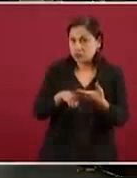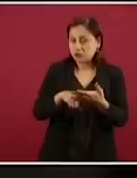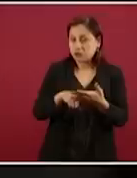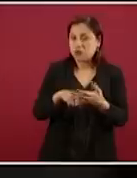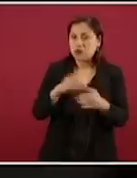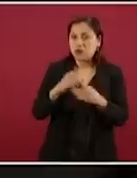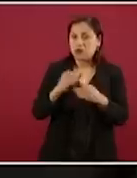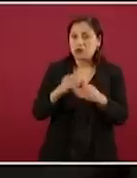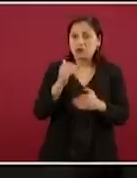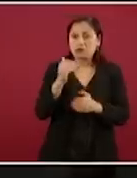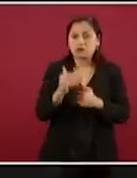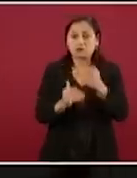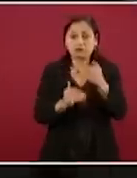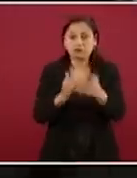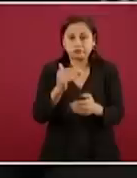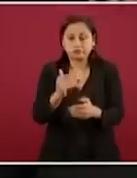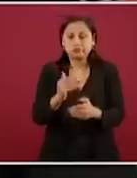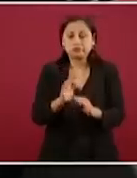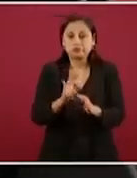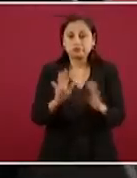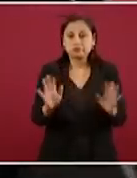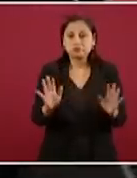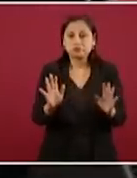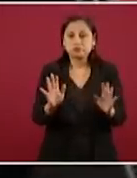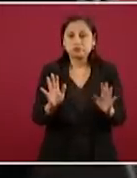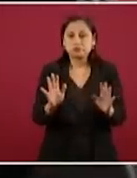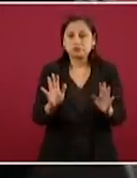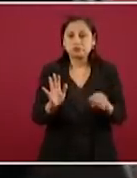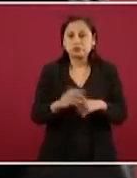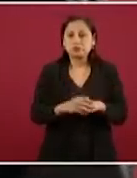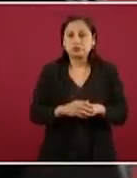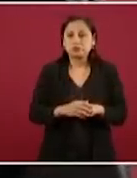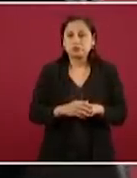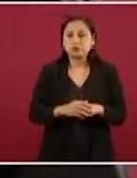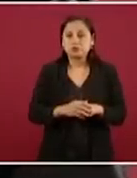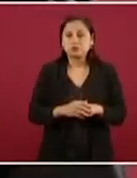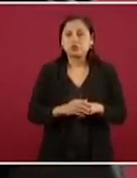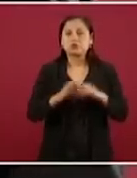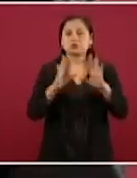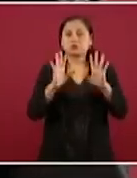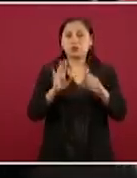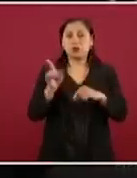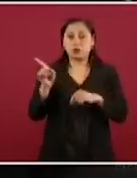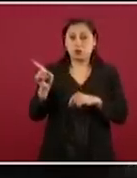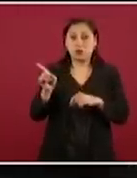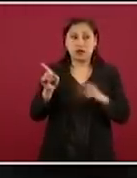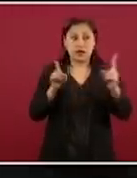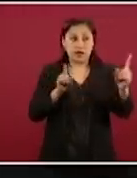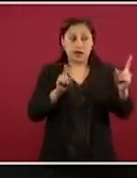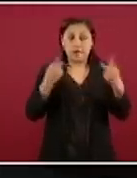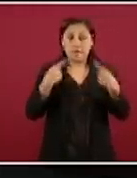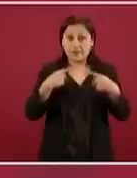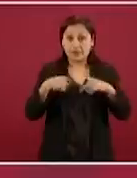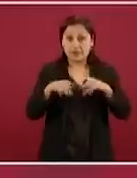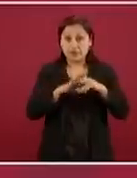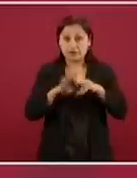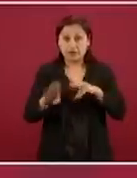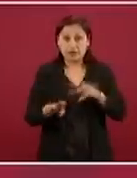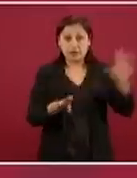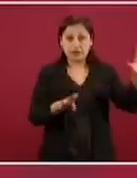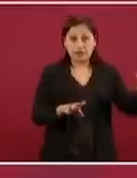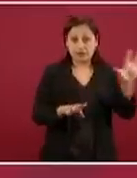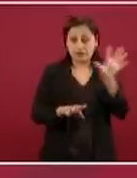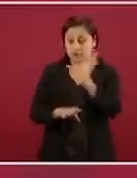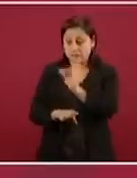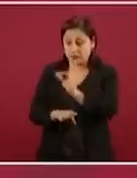avanzamos. Ya, quienes hacen la denuncia, tú, que eres el representante,